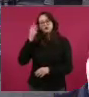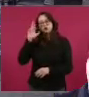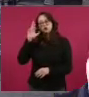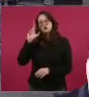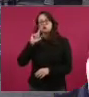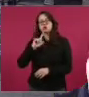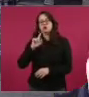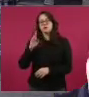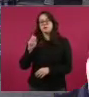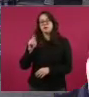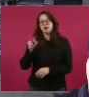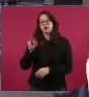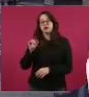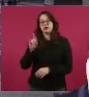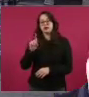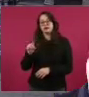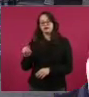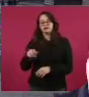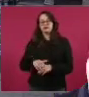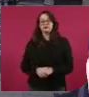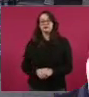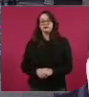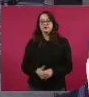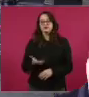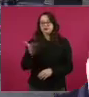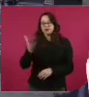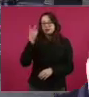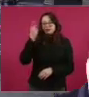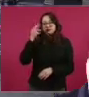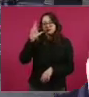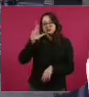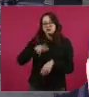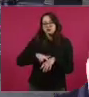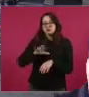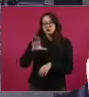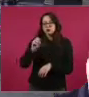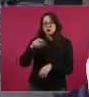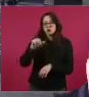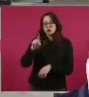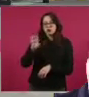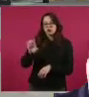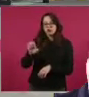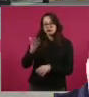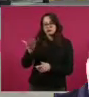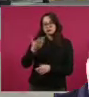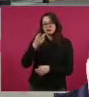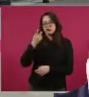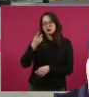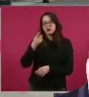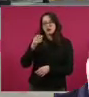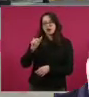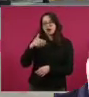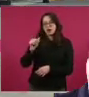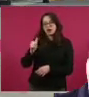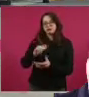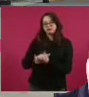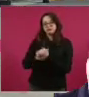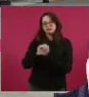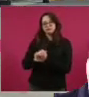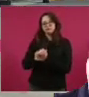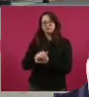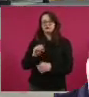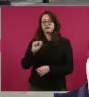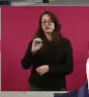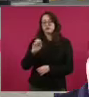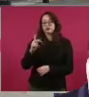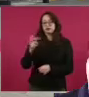Gutiérrez Müller. Ana Gabriela Guevara, directora general de la Comisión Nacional de Cultura Física y Deporte. Secretaria de Educación